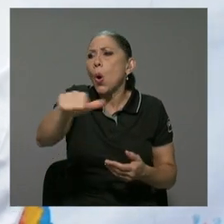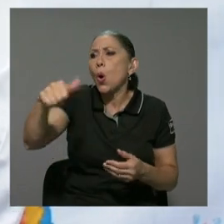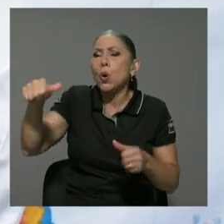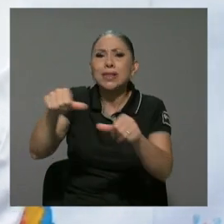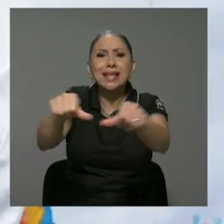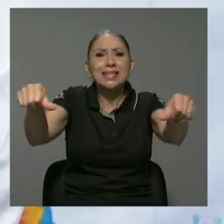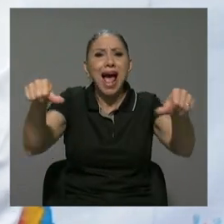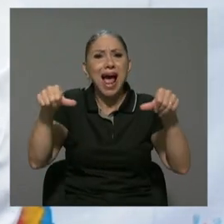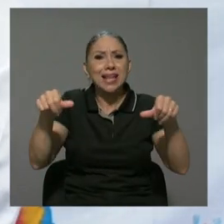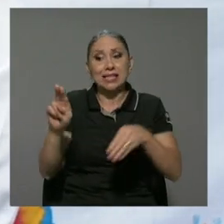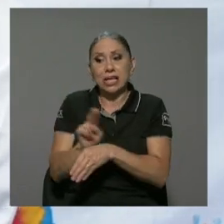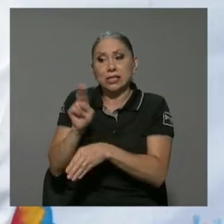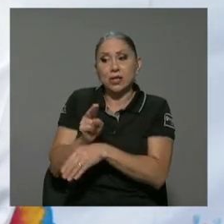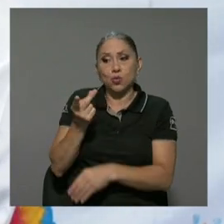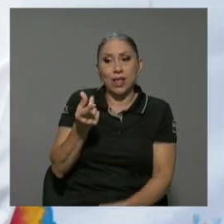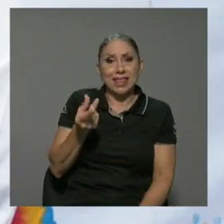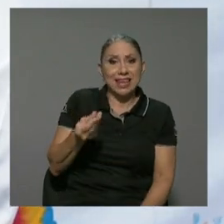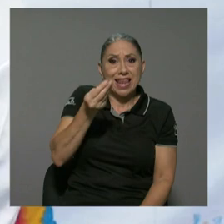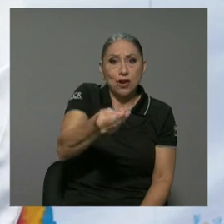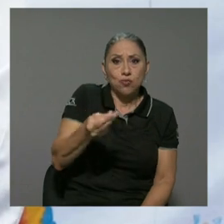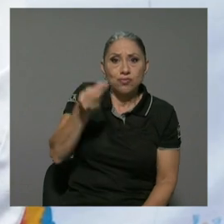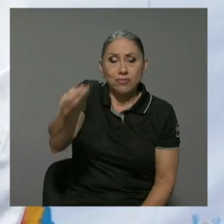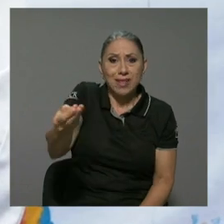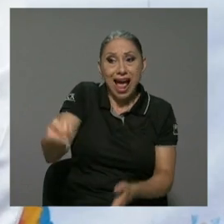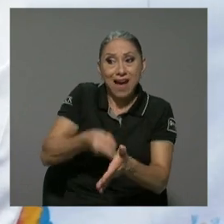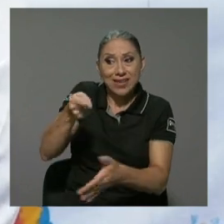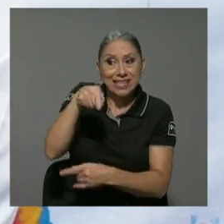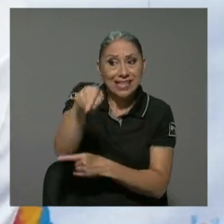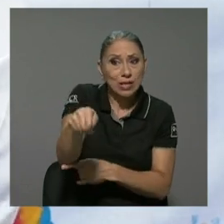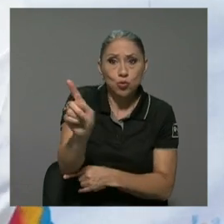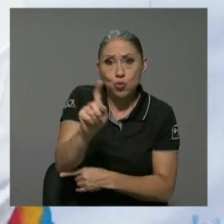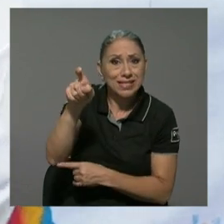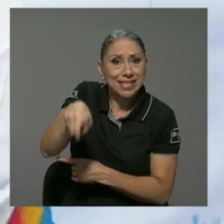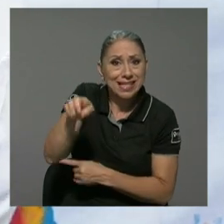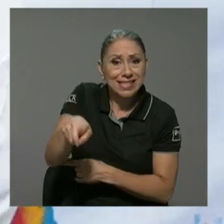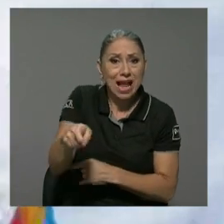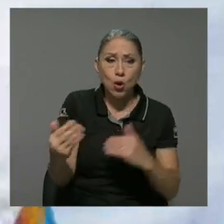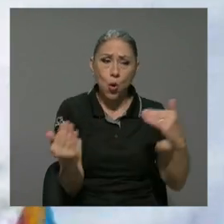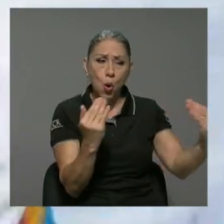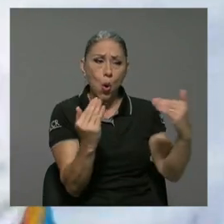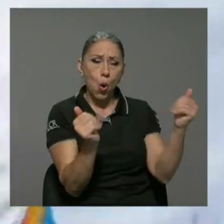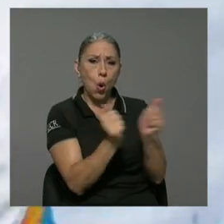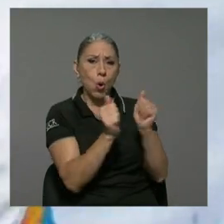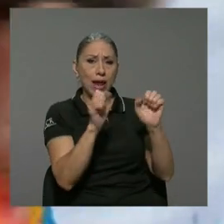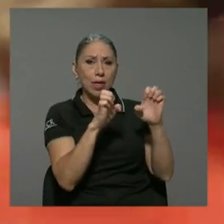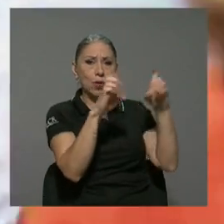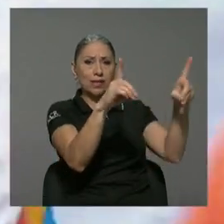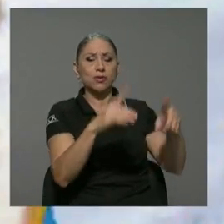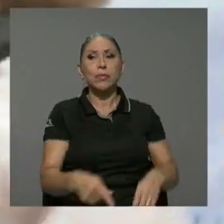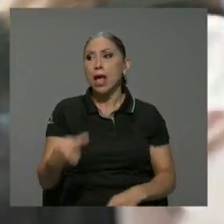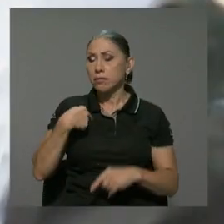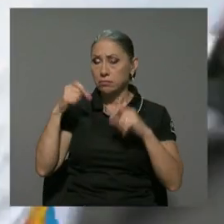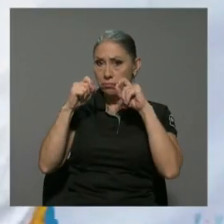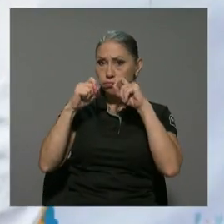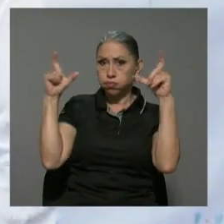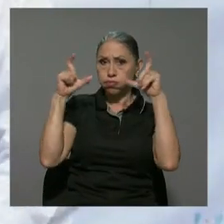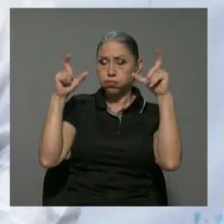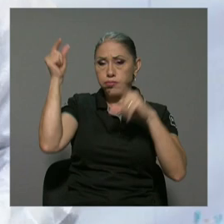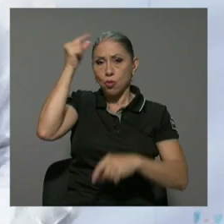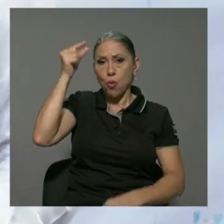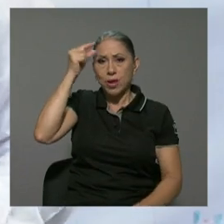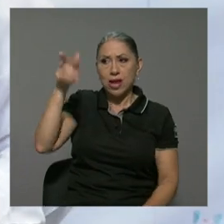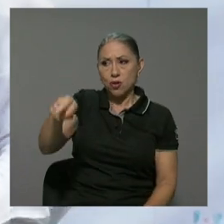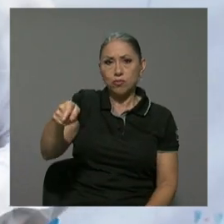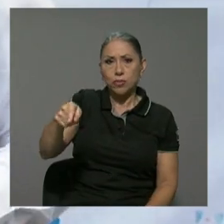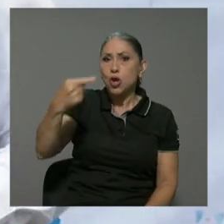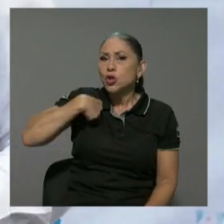a veces no son tan necesarios como la educación. A mí me sorprende muchísimo realmente la posición del gobierno. Nunca había